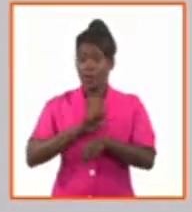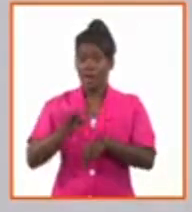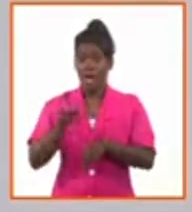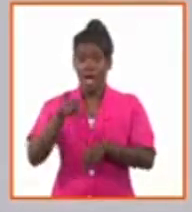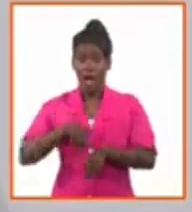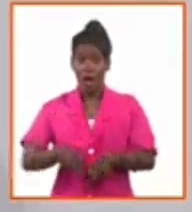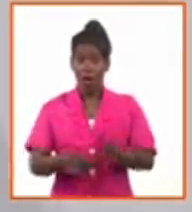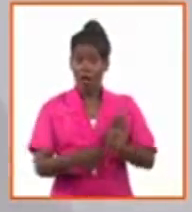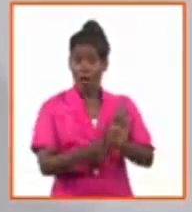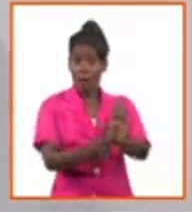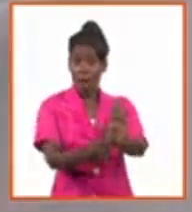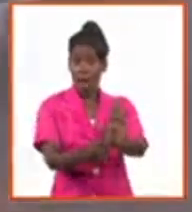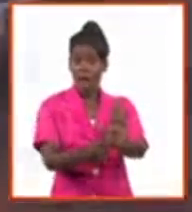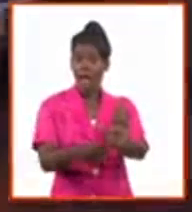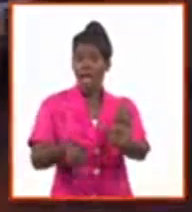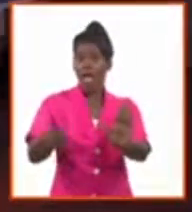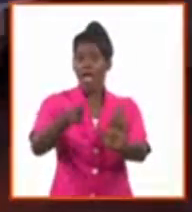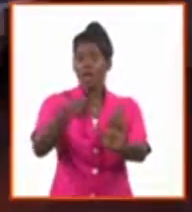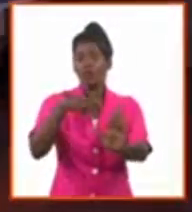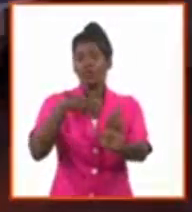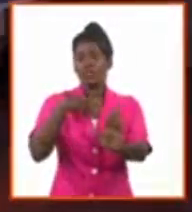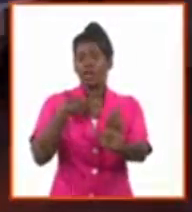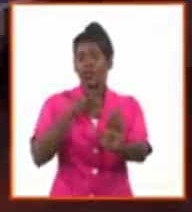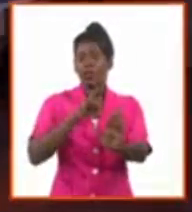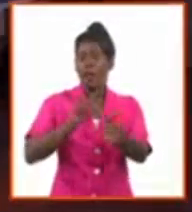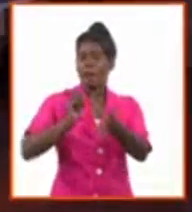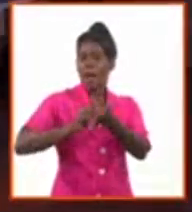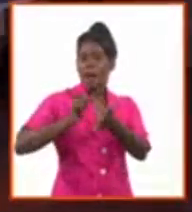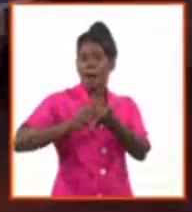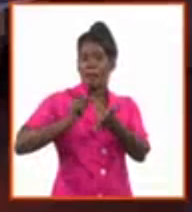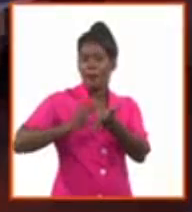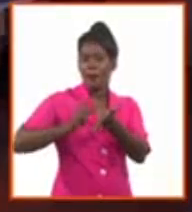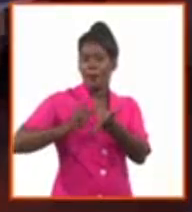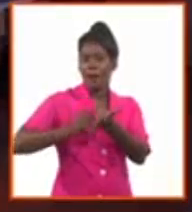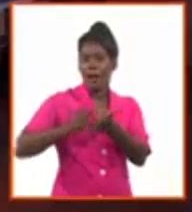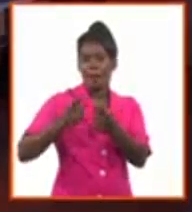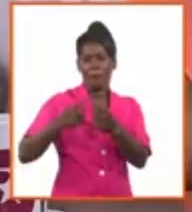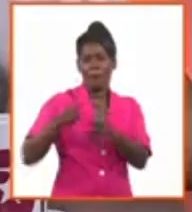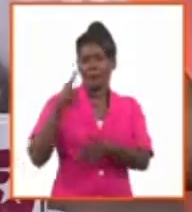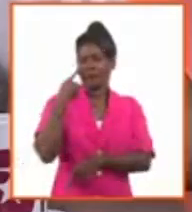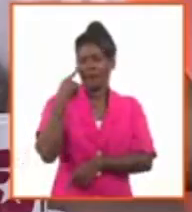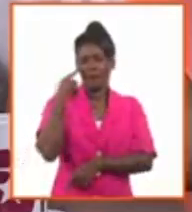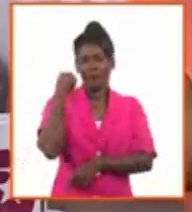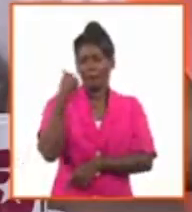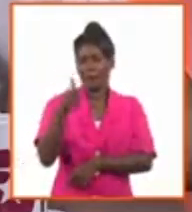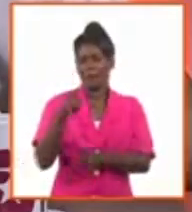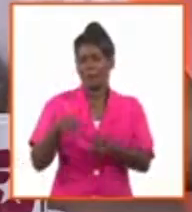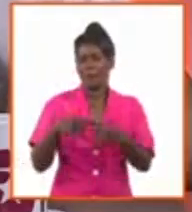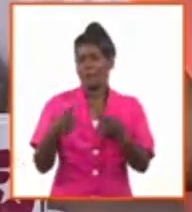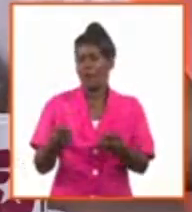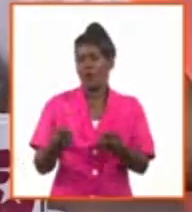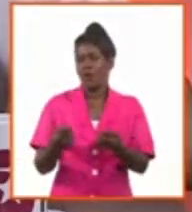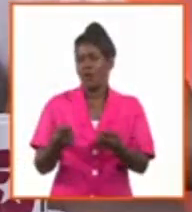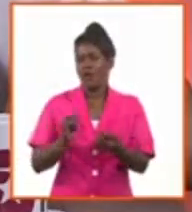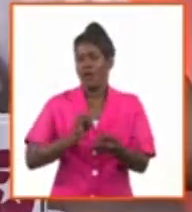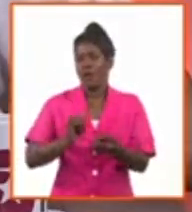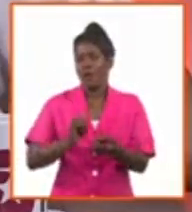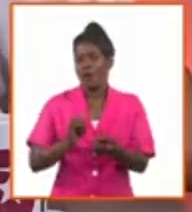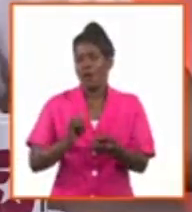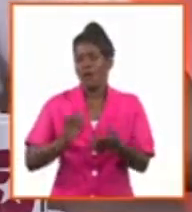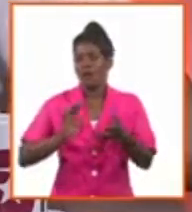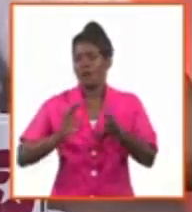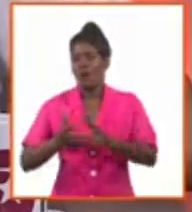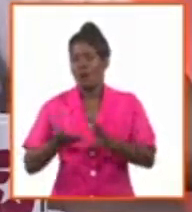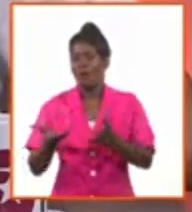se han mostrado cómo ellos han propuesto modificaciones en el propio ABC donde incluya